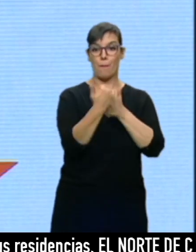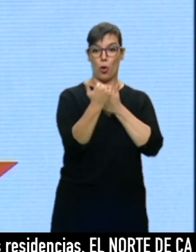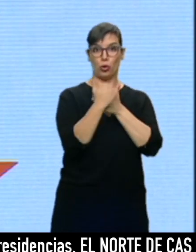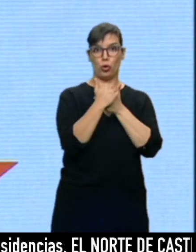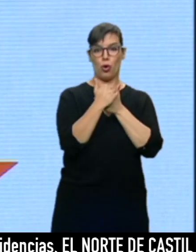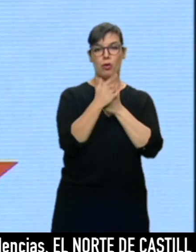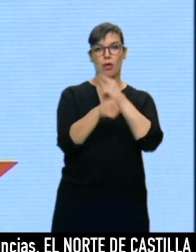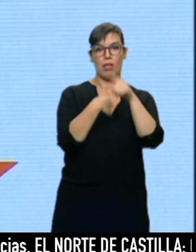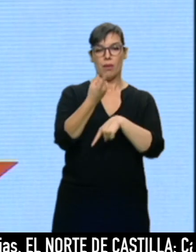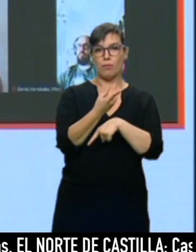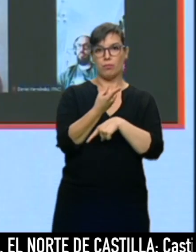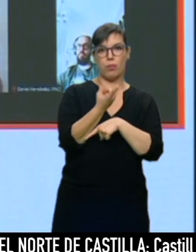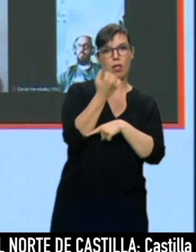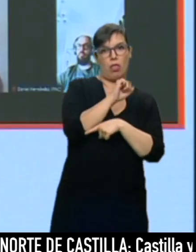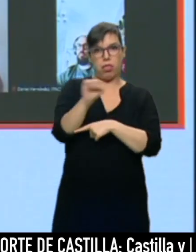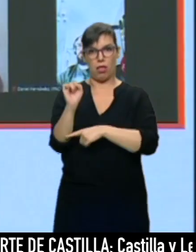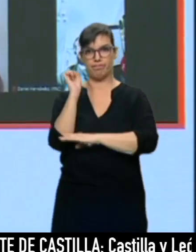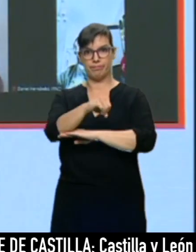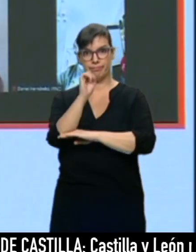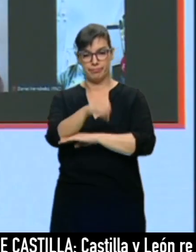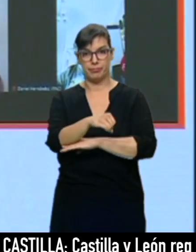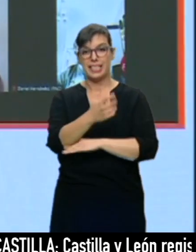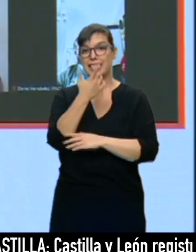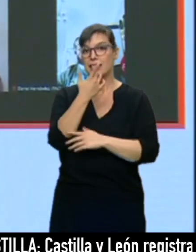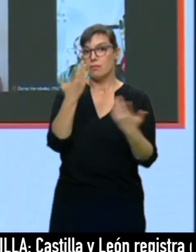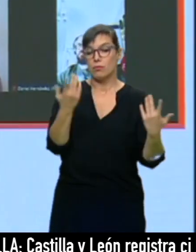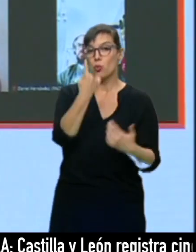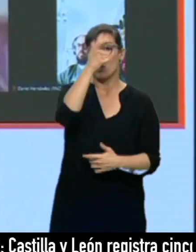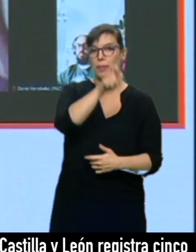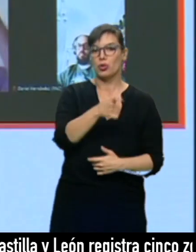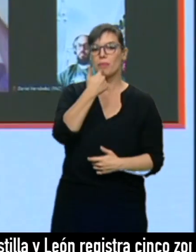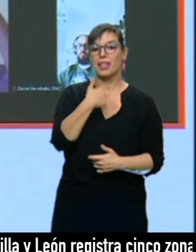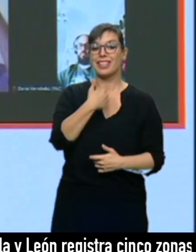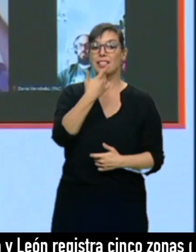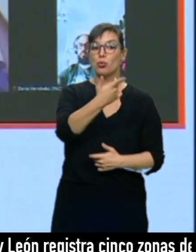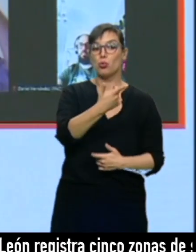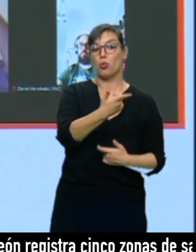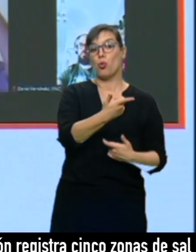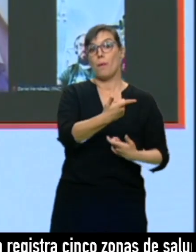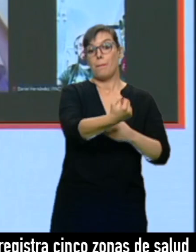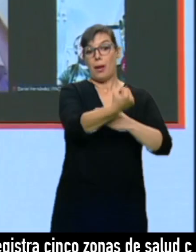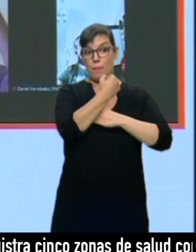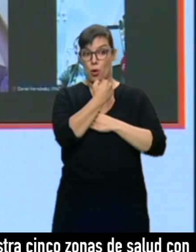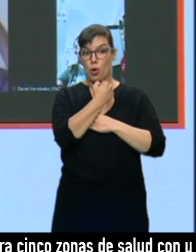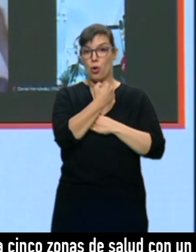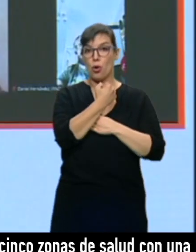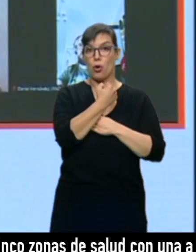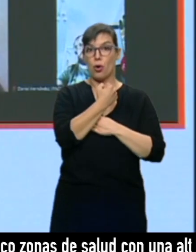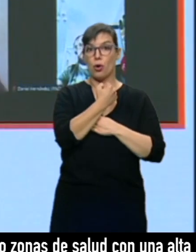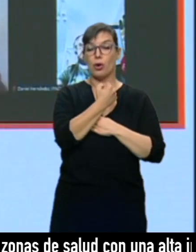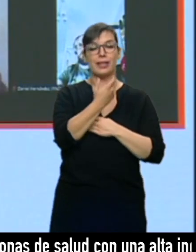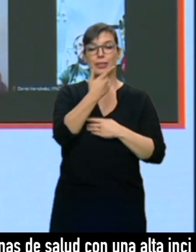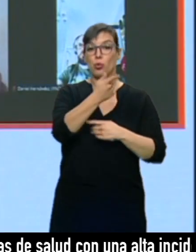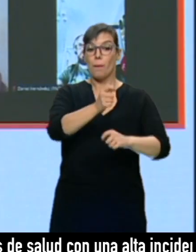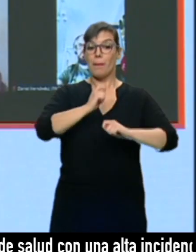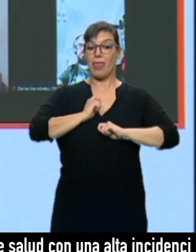votos de los ciudadanos. Si alguien le ofrece a alguien, oye, si me das un cargo, yo entonces me voy contigo